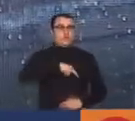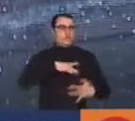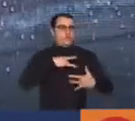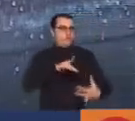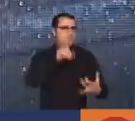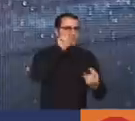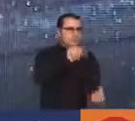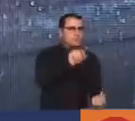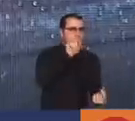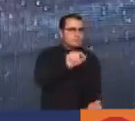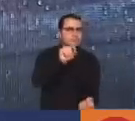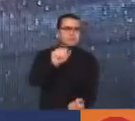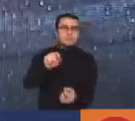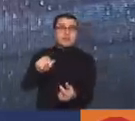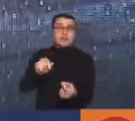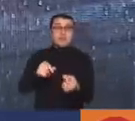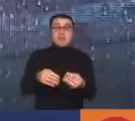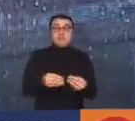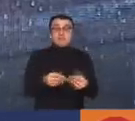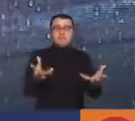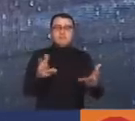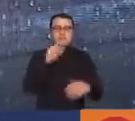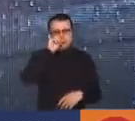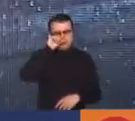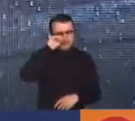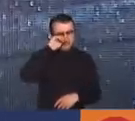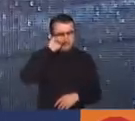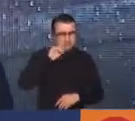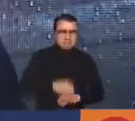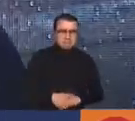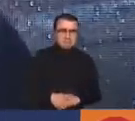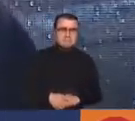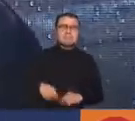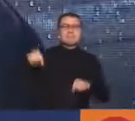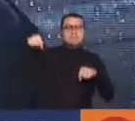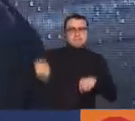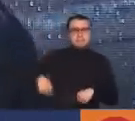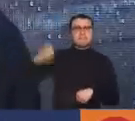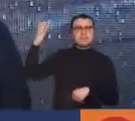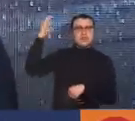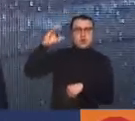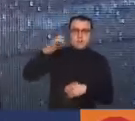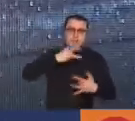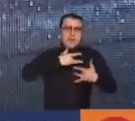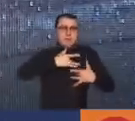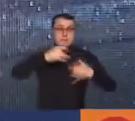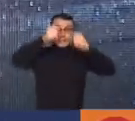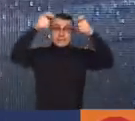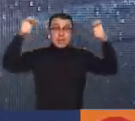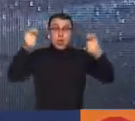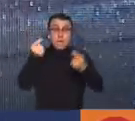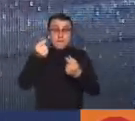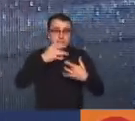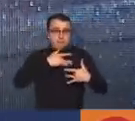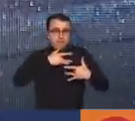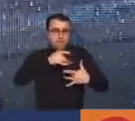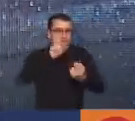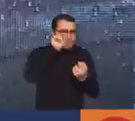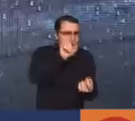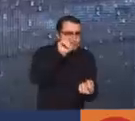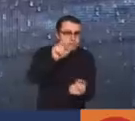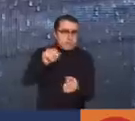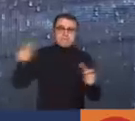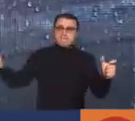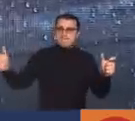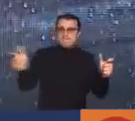subsidios. En realidad, los subsidios en Colombia vienen disminuyendo. Y aquí hay un tema a discutir